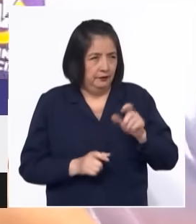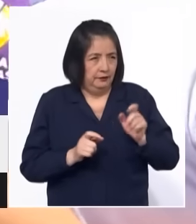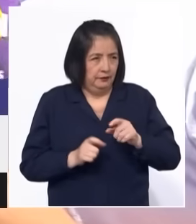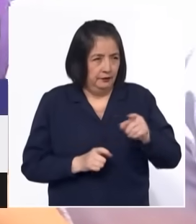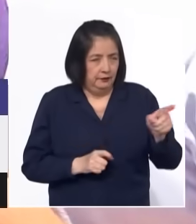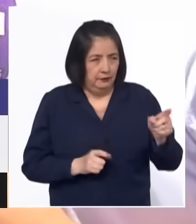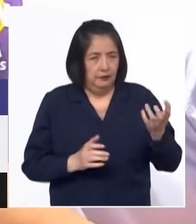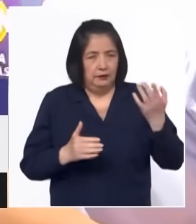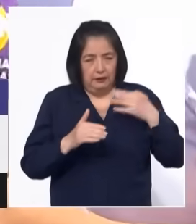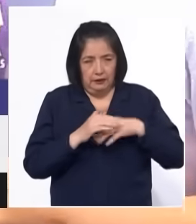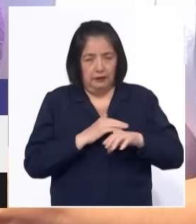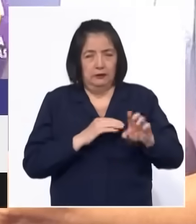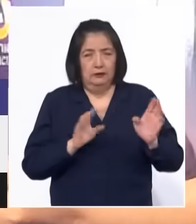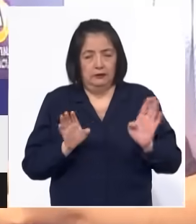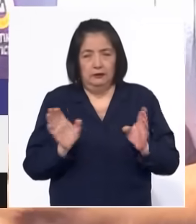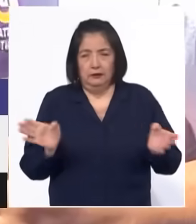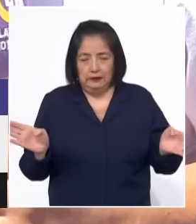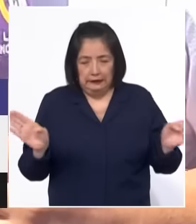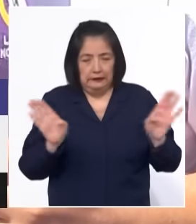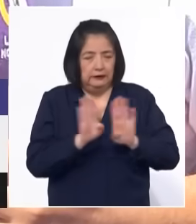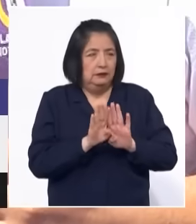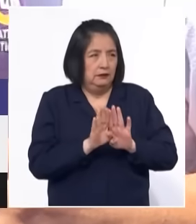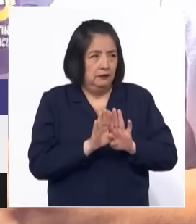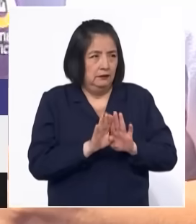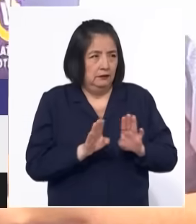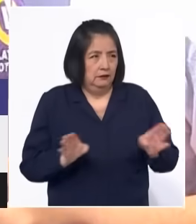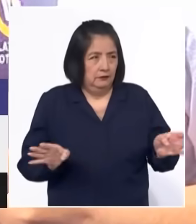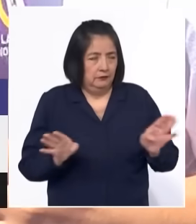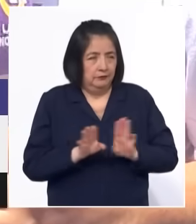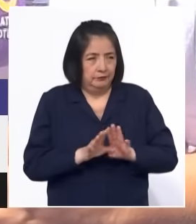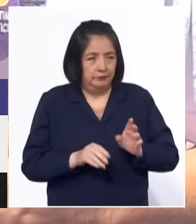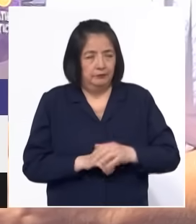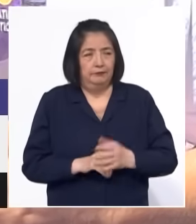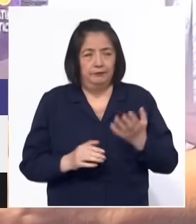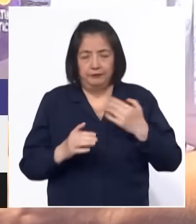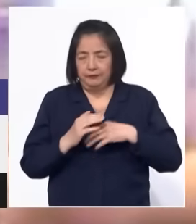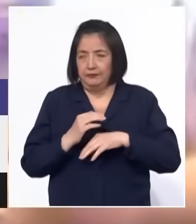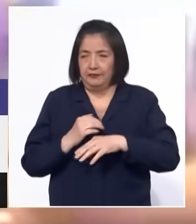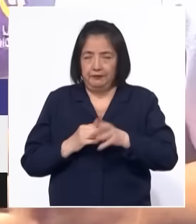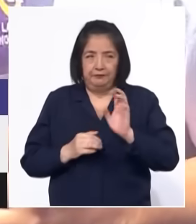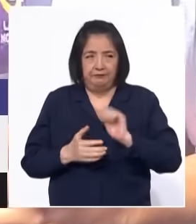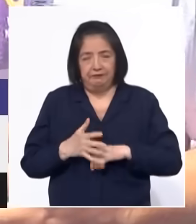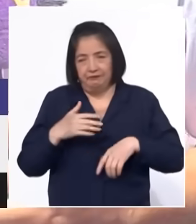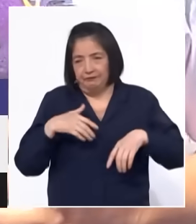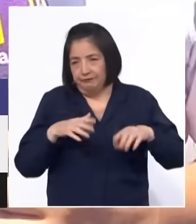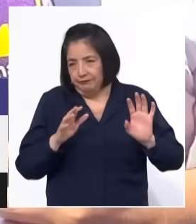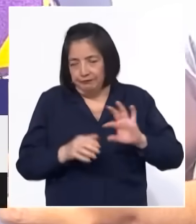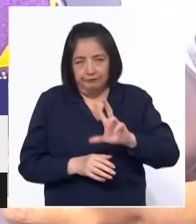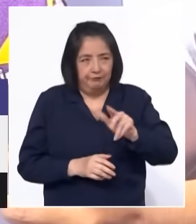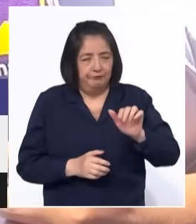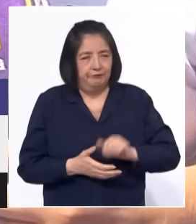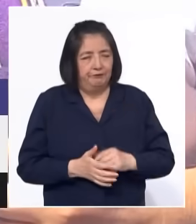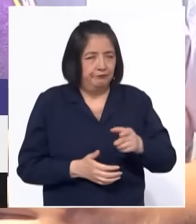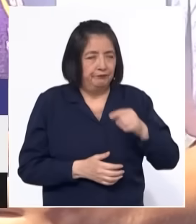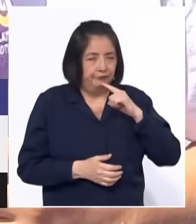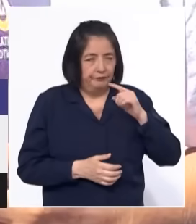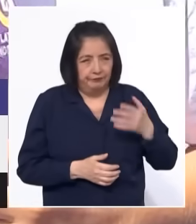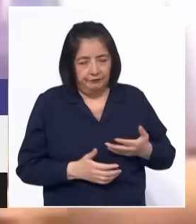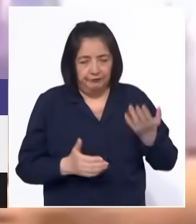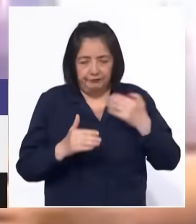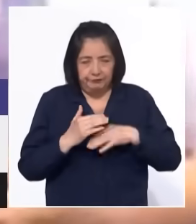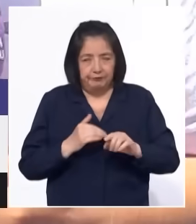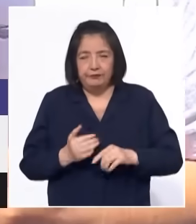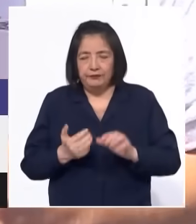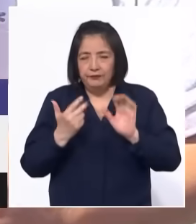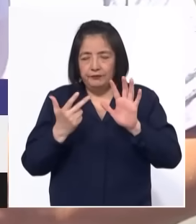sujetos ingresan, cierran los portones y adentro hacen lo que quieren. Una señora, sin embargo, adentro